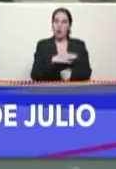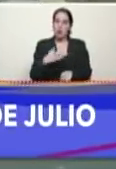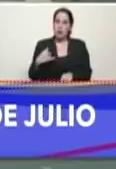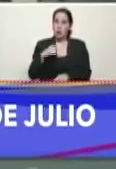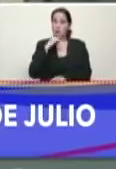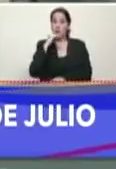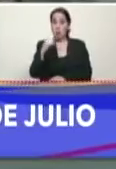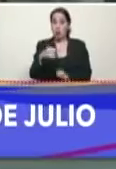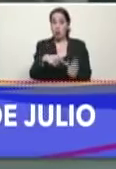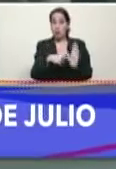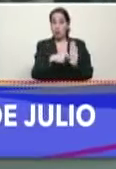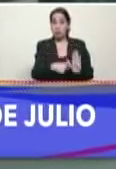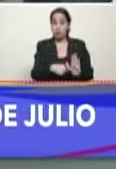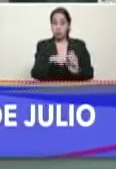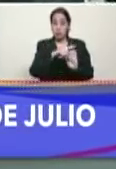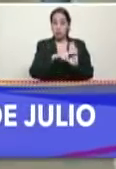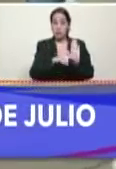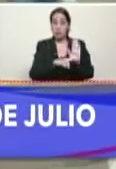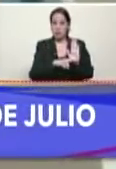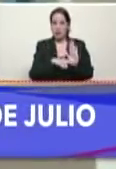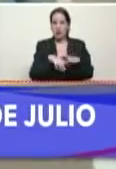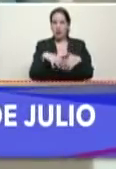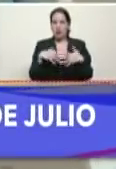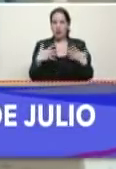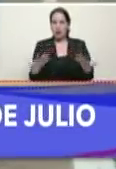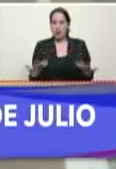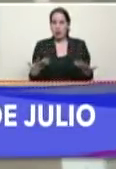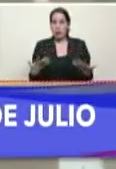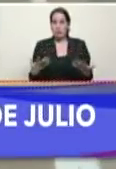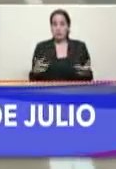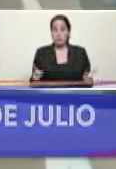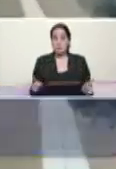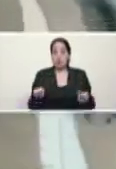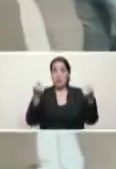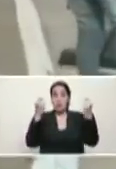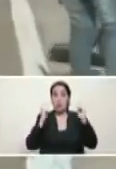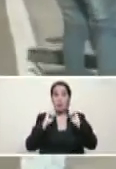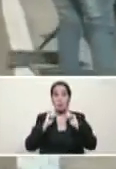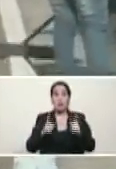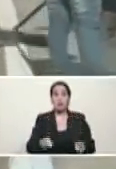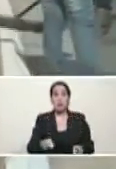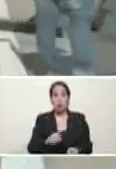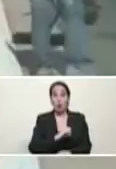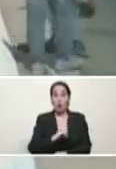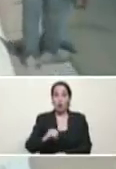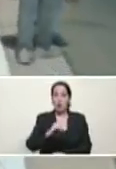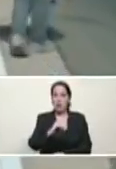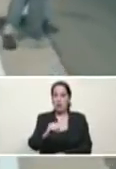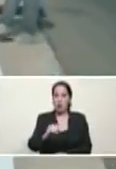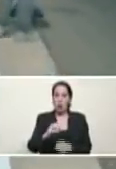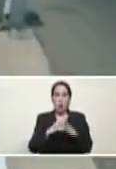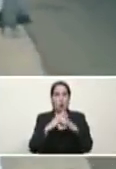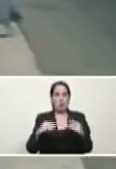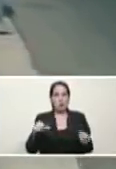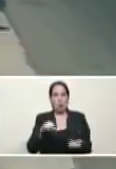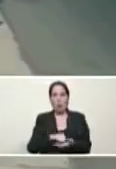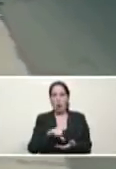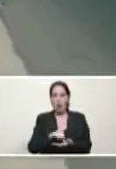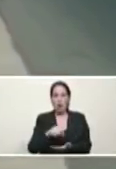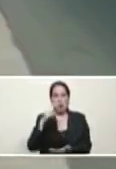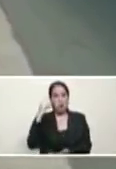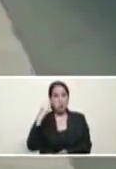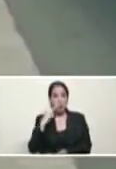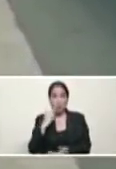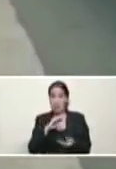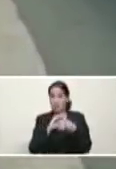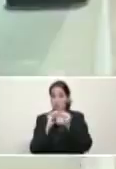mi comandante, y a nuestra patria, que se ha recuperado el Paseo Orinoco. Todo el casco histórico de Ciudad Bolívar también